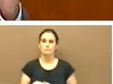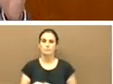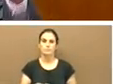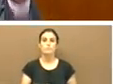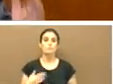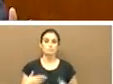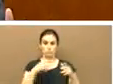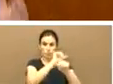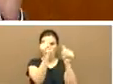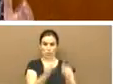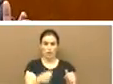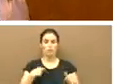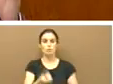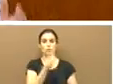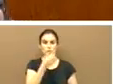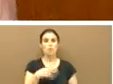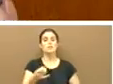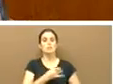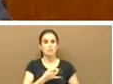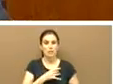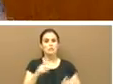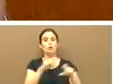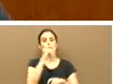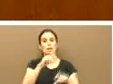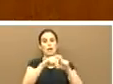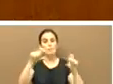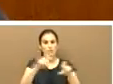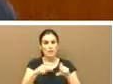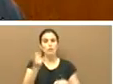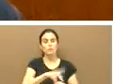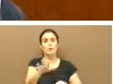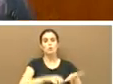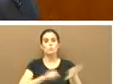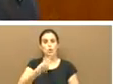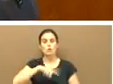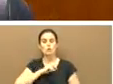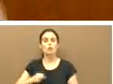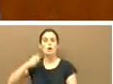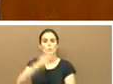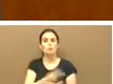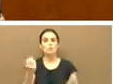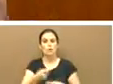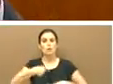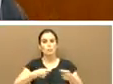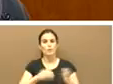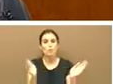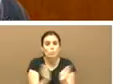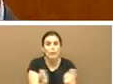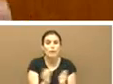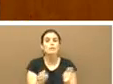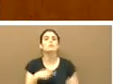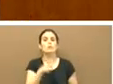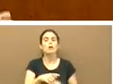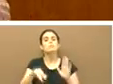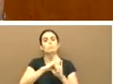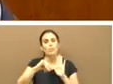Por un lado, los socialistas, los sindicatos, los empresarios y los consumidores extremeños hemos apostado por un comercio minorista basado en la